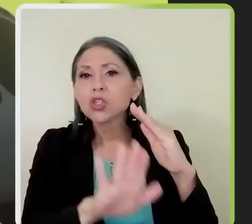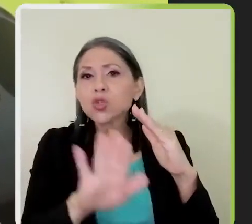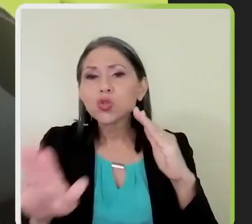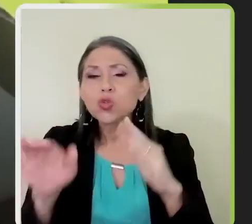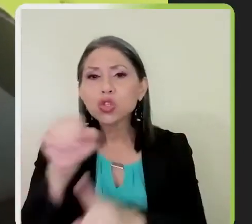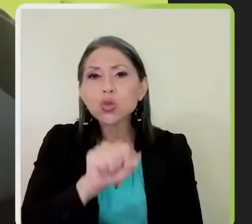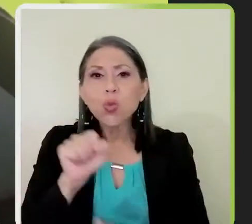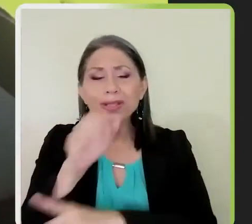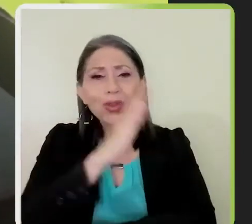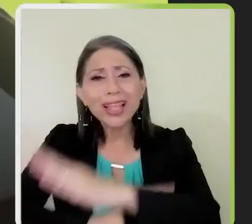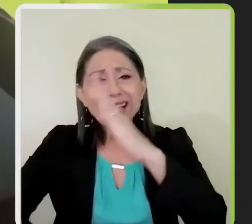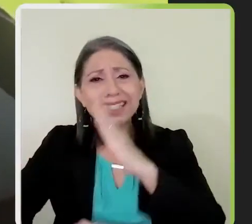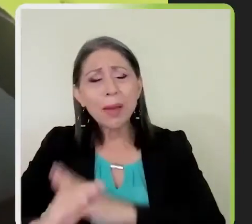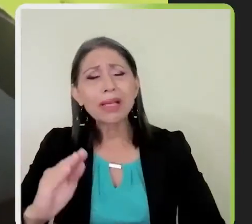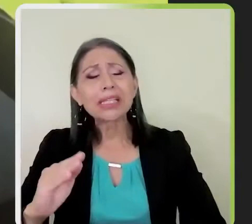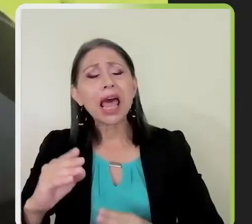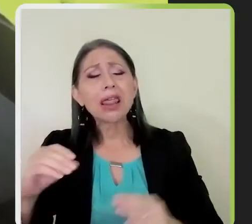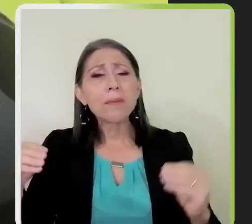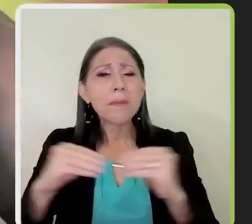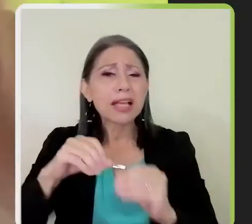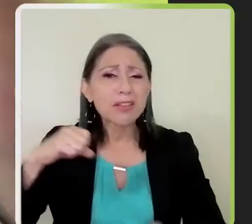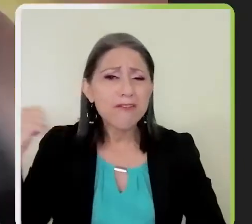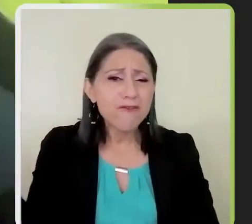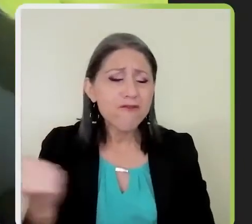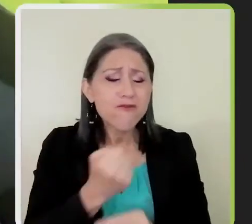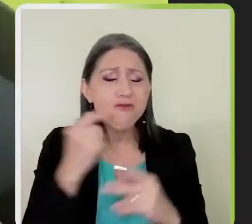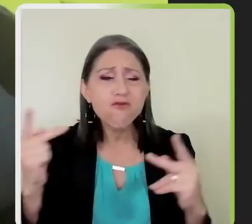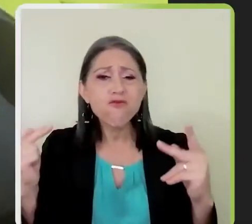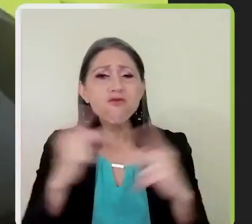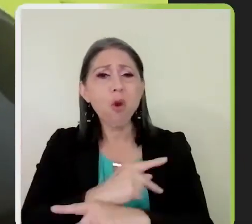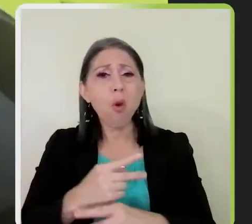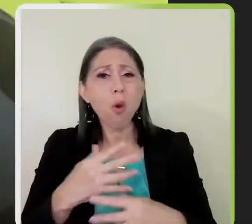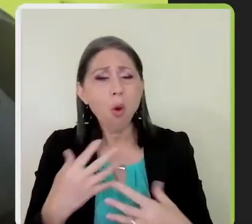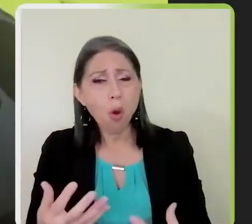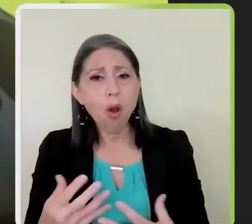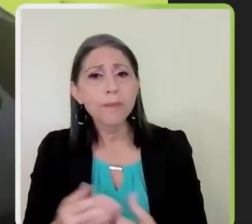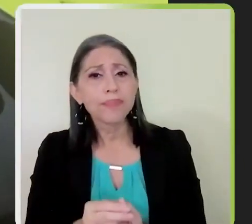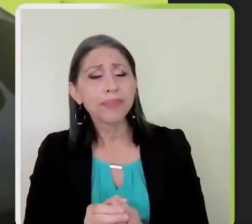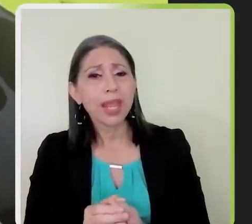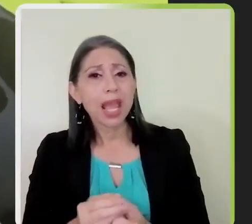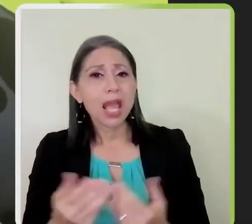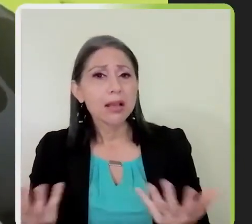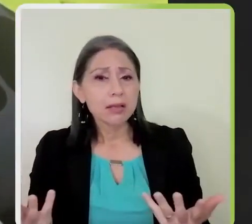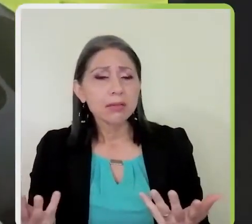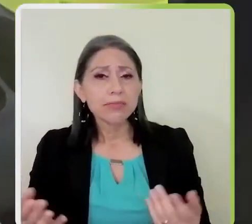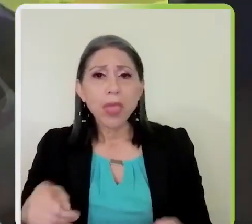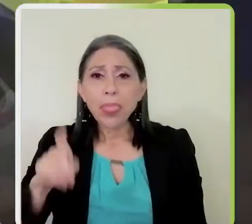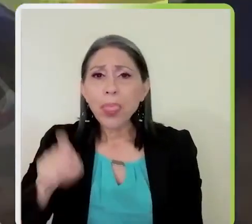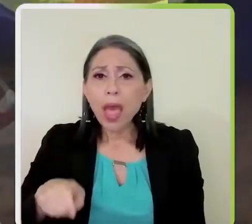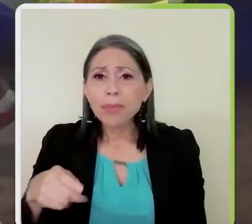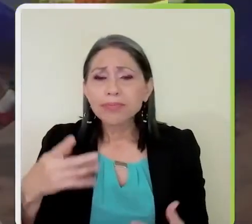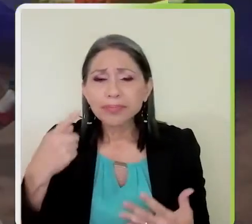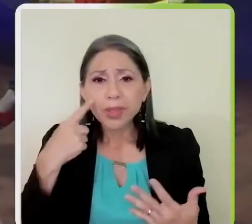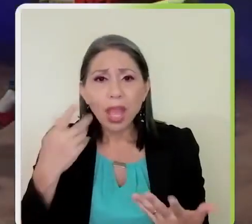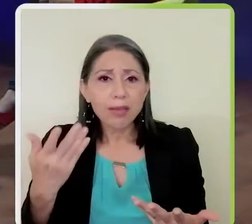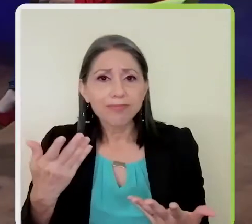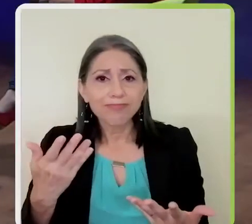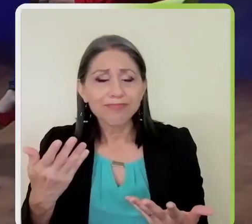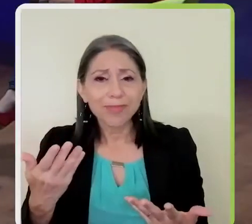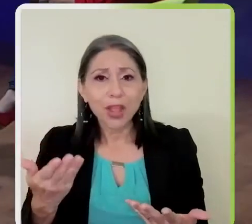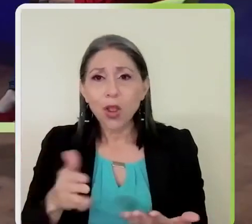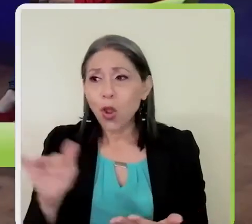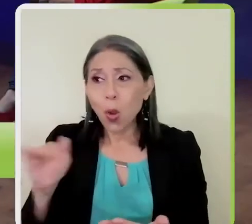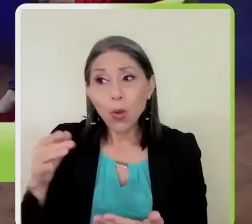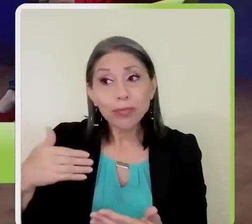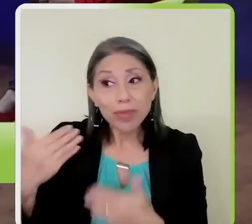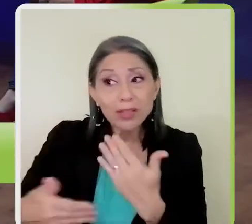su situación de discapacidad, ¿verdad? Alguno de sus... Entonces, había que buscar, y esas desde las